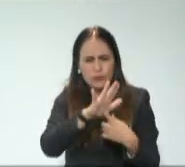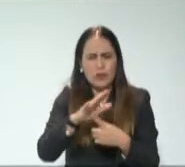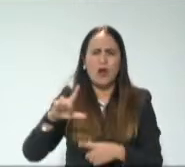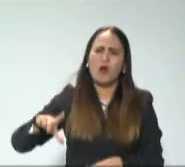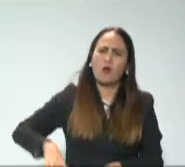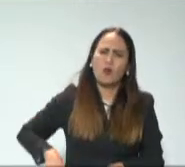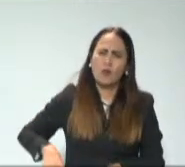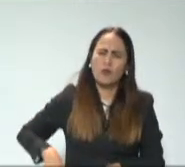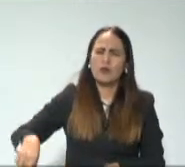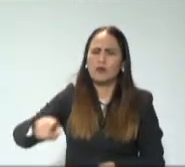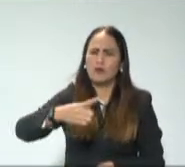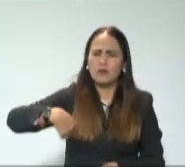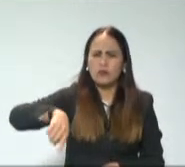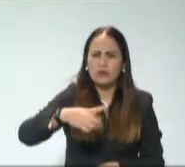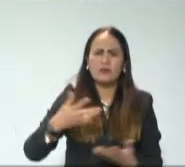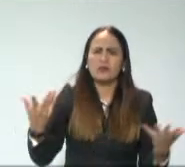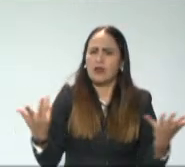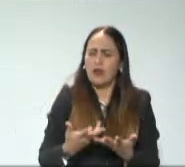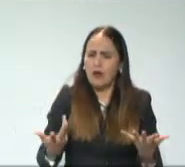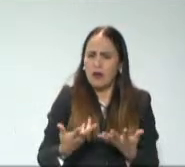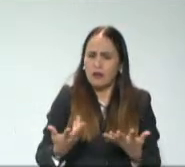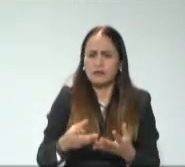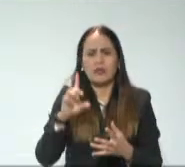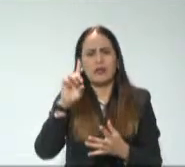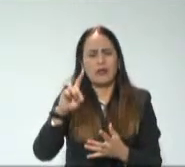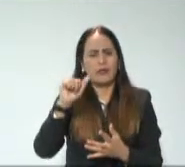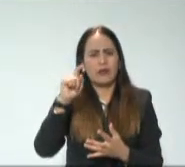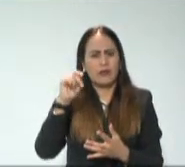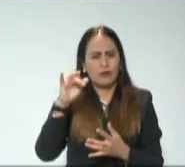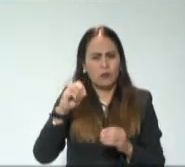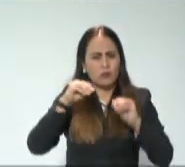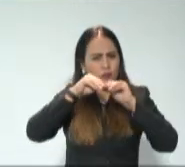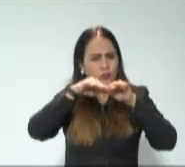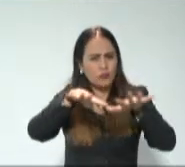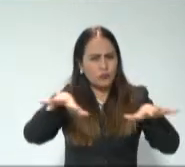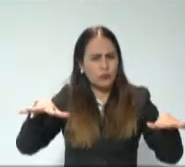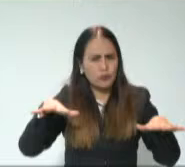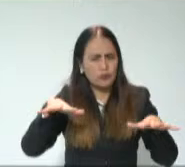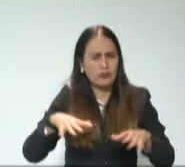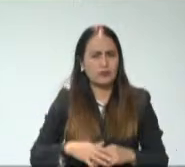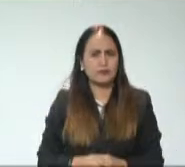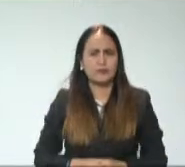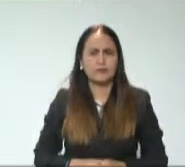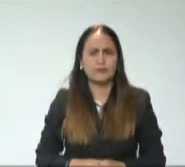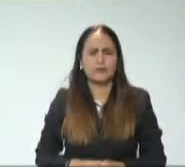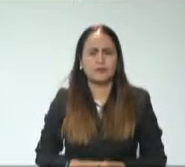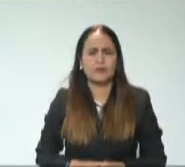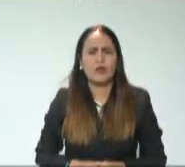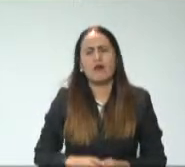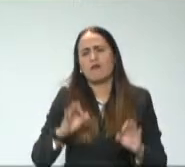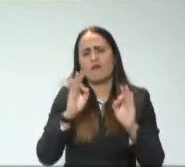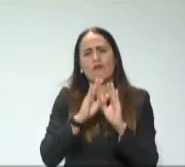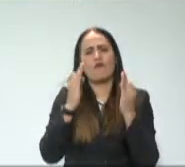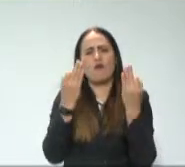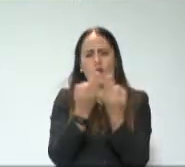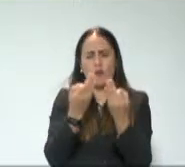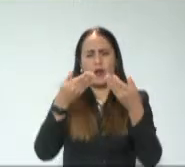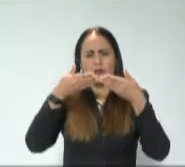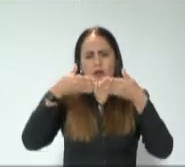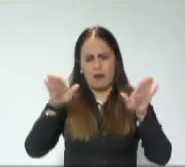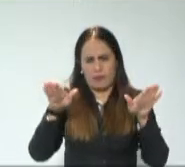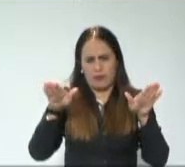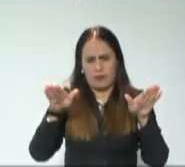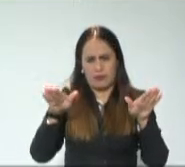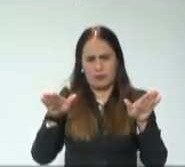gobiernos eh publican datos del sector público en eh formatos abiertos